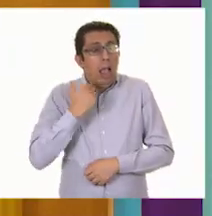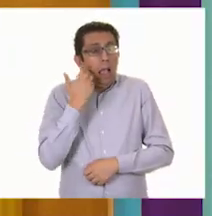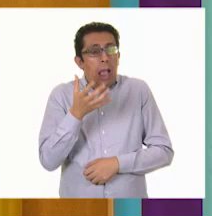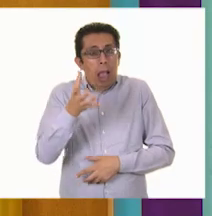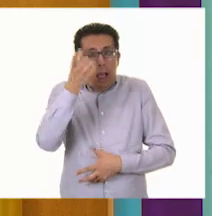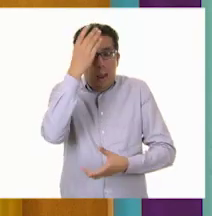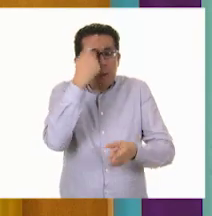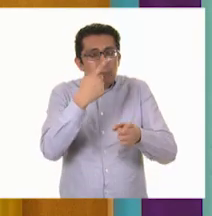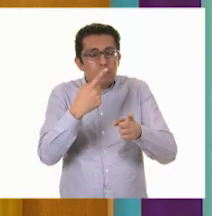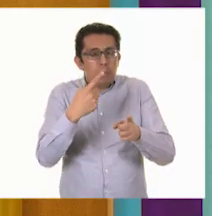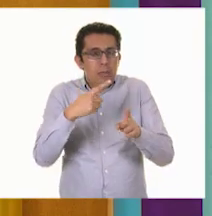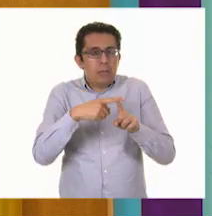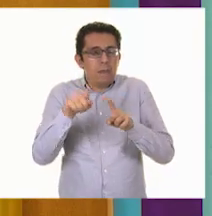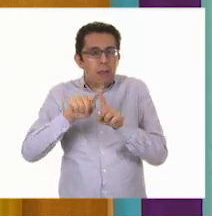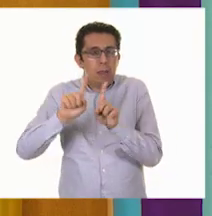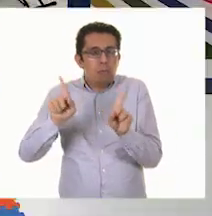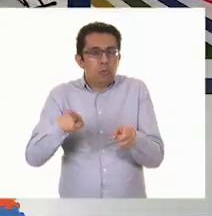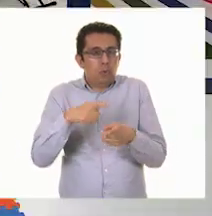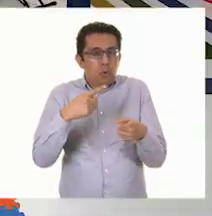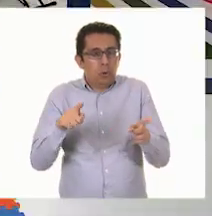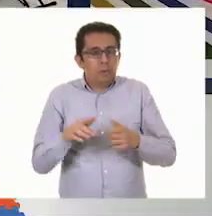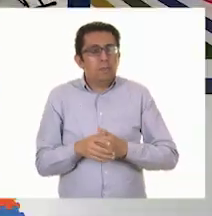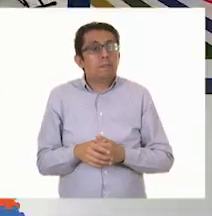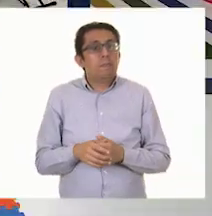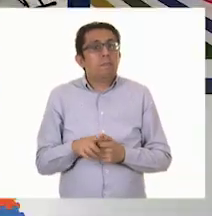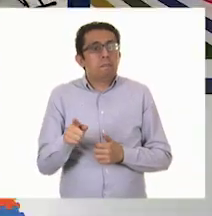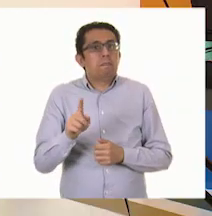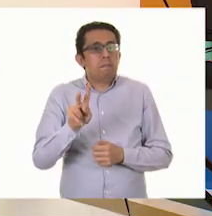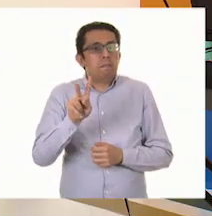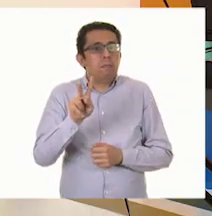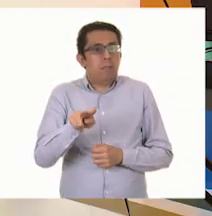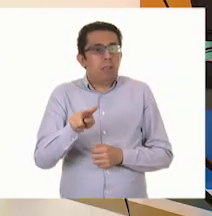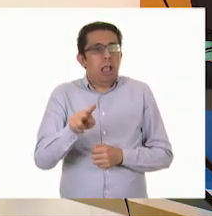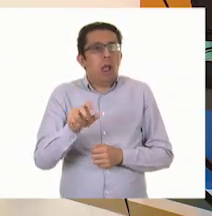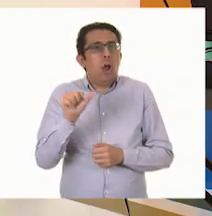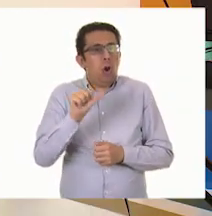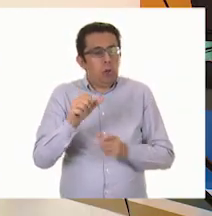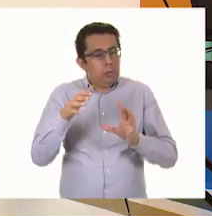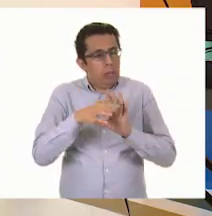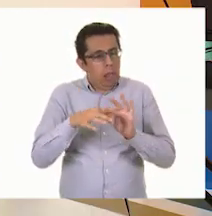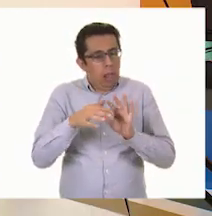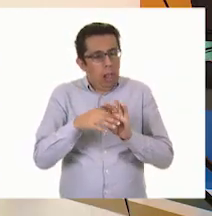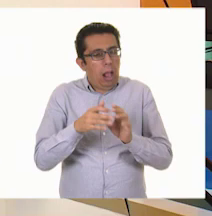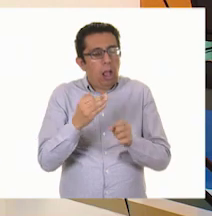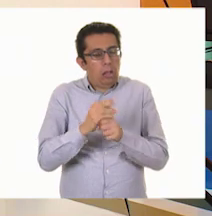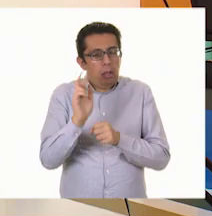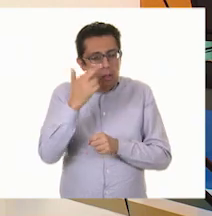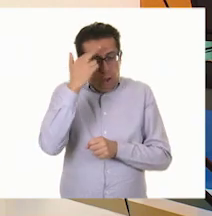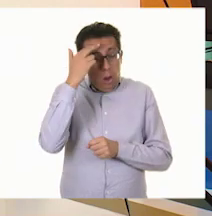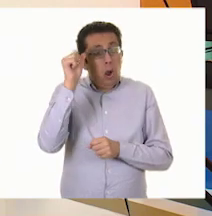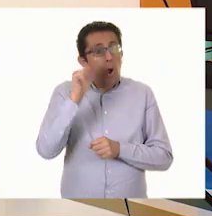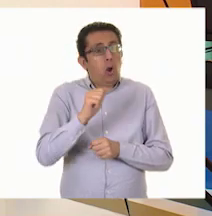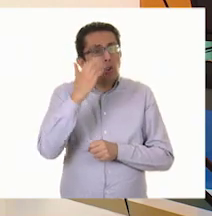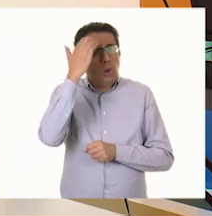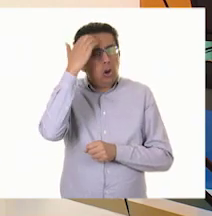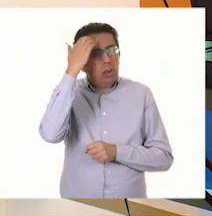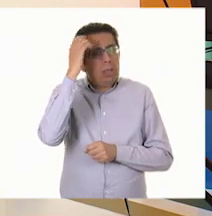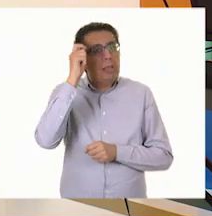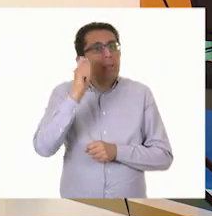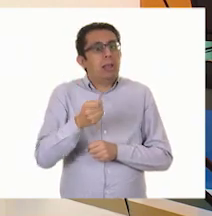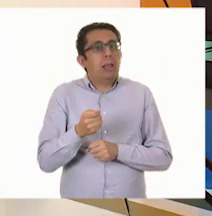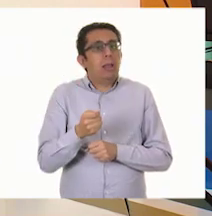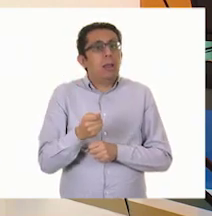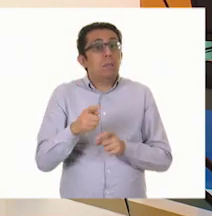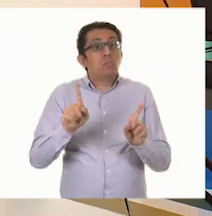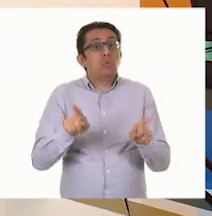muchos instrumentos. Me encanta. Sí, Pili, ¿qué te parece si recordamos lo que vimos hoy? El día de hoy conocimos la música